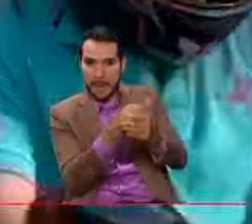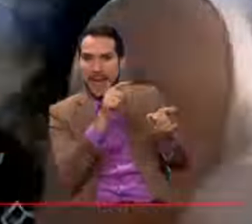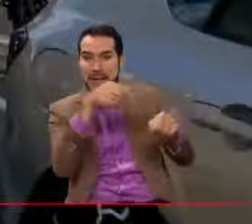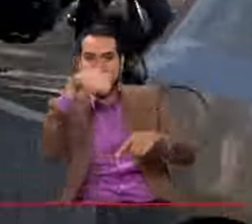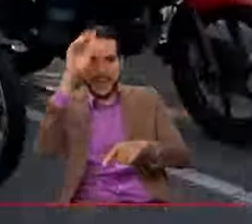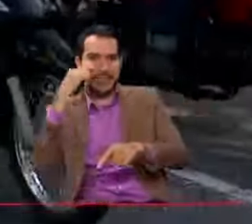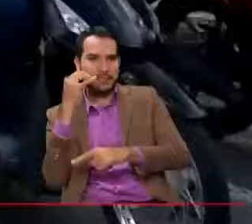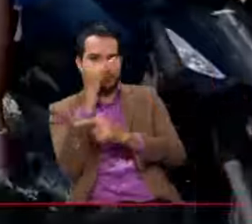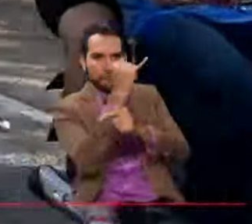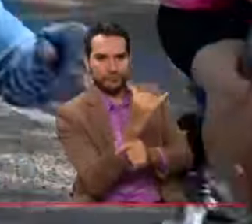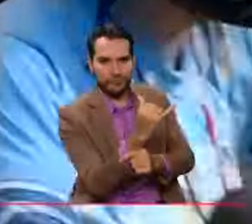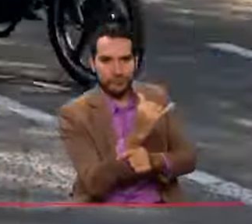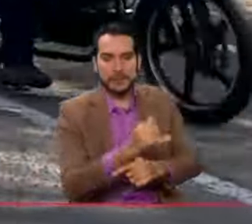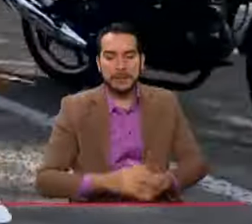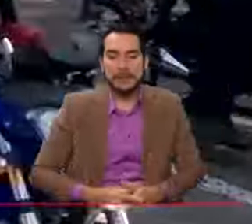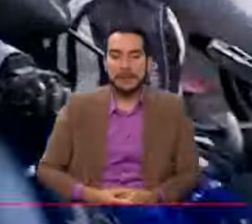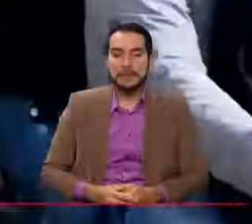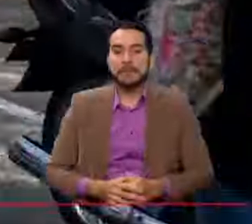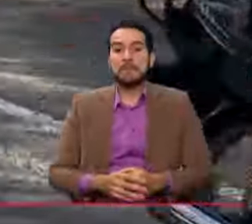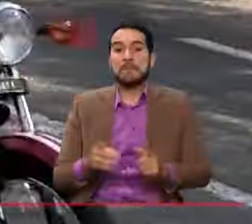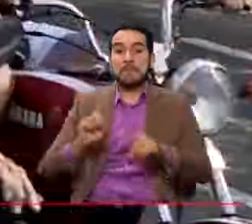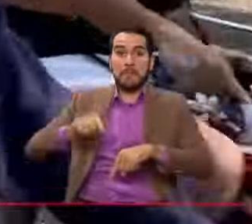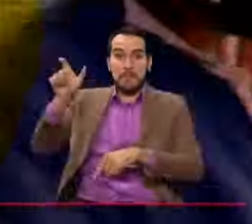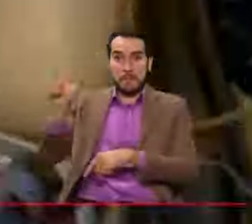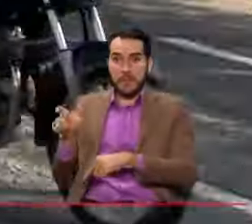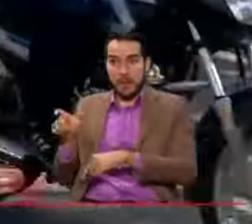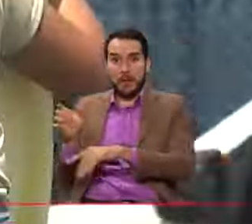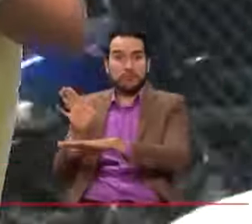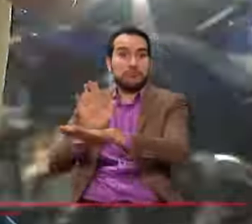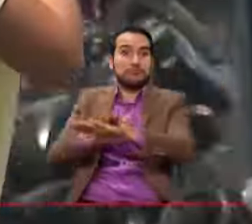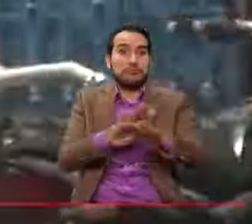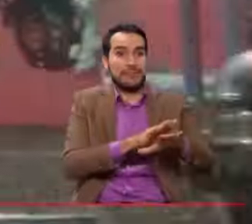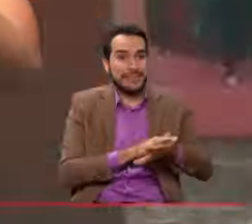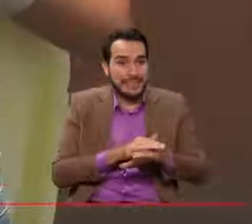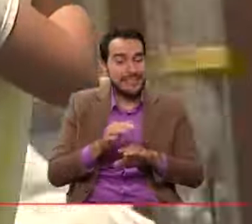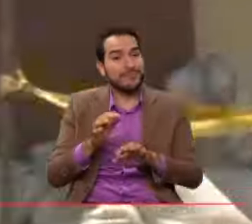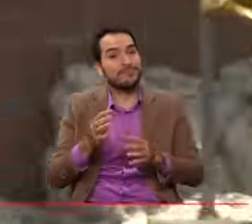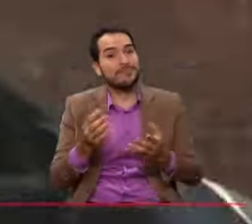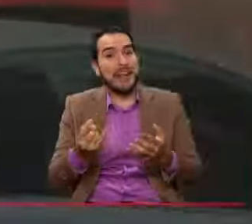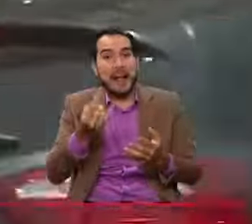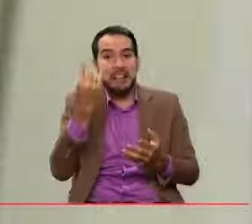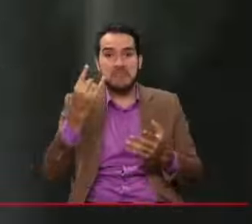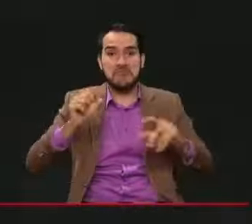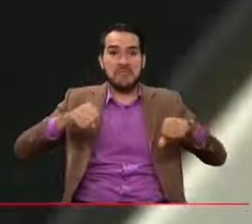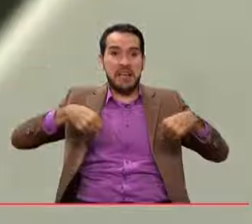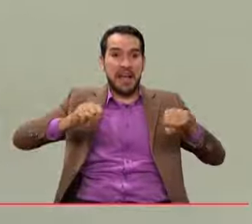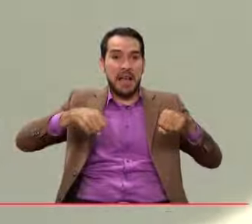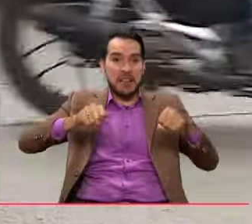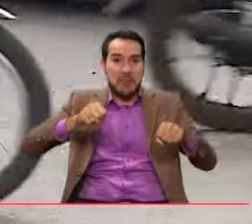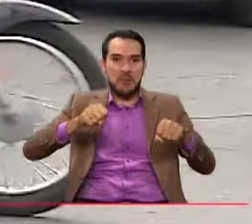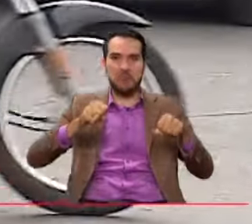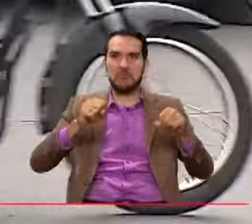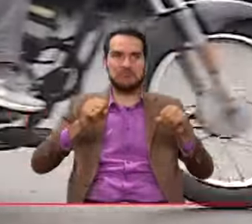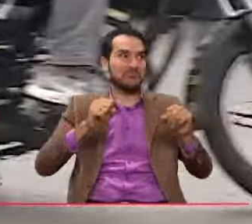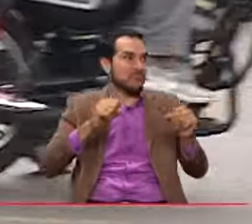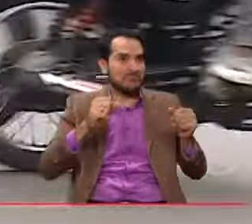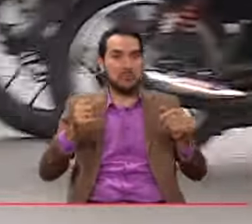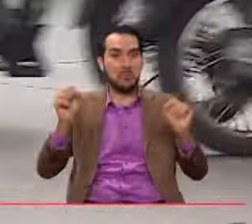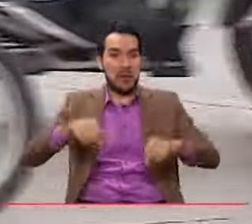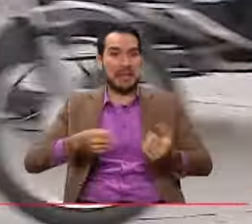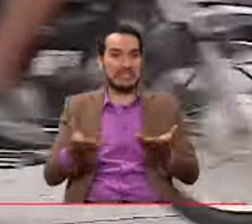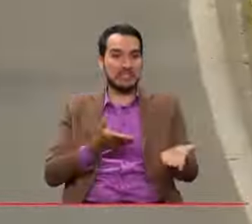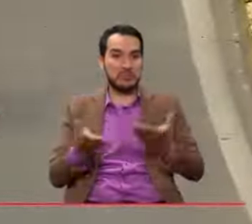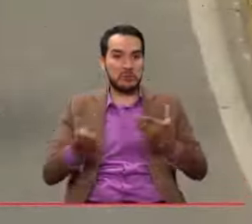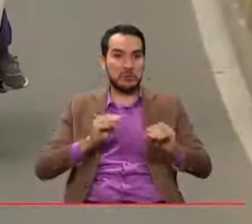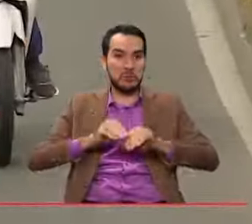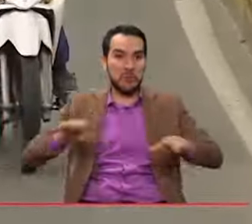el vocero de la Mancha Amarilla llamó la atención sobre lo que denominó el uso ilegal de la motocicleta como vehículo de servicio público de pasajeros, no solo